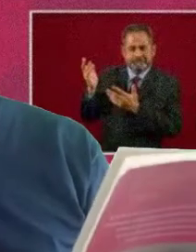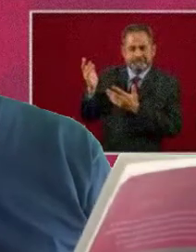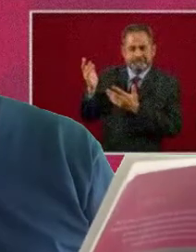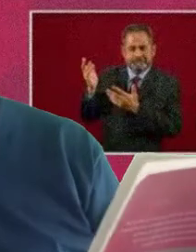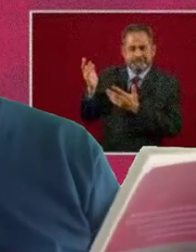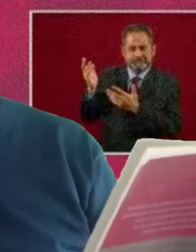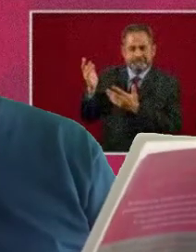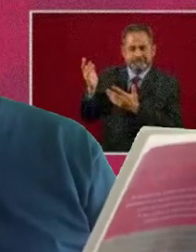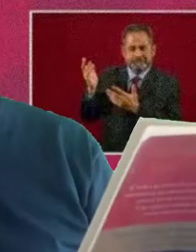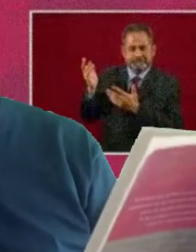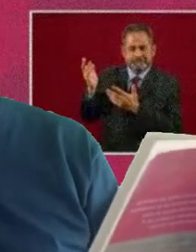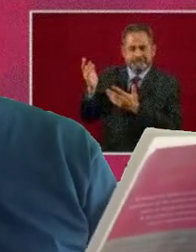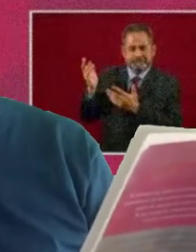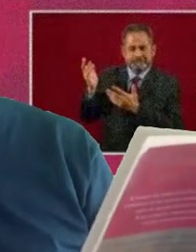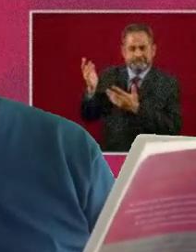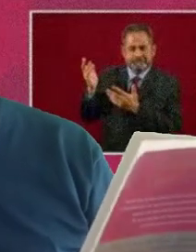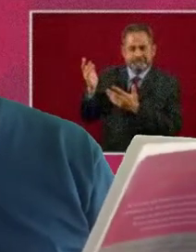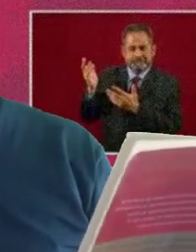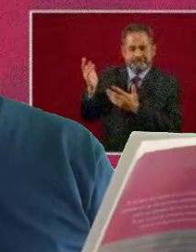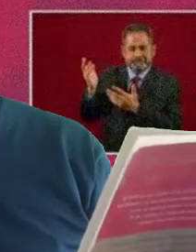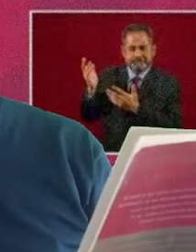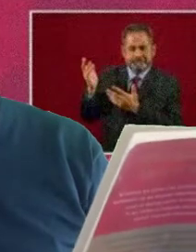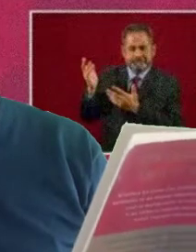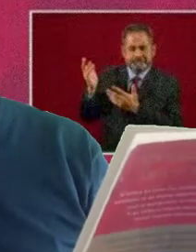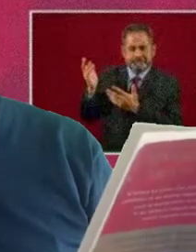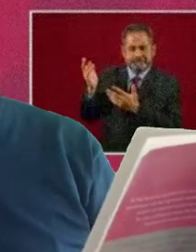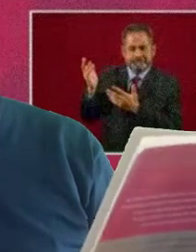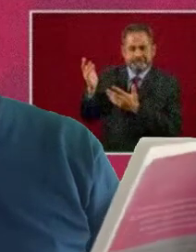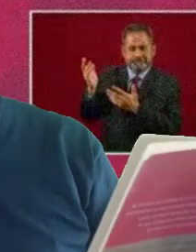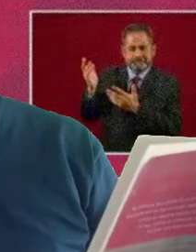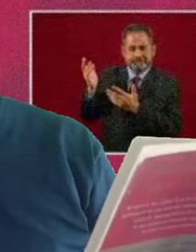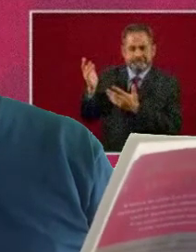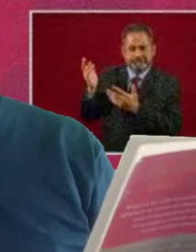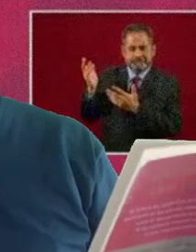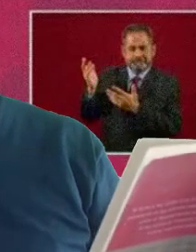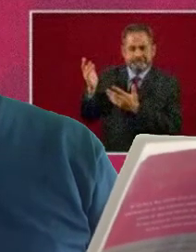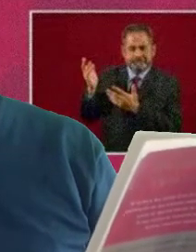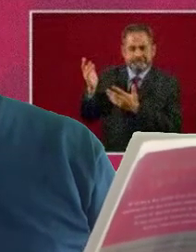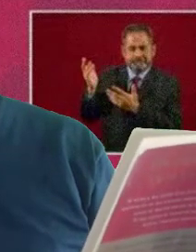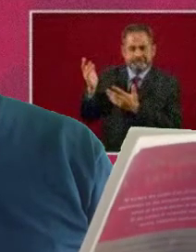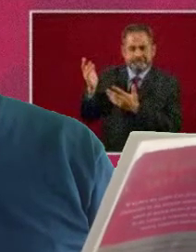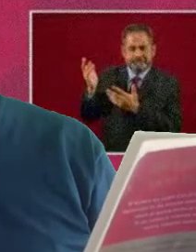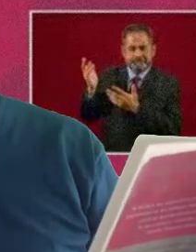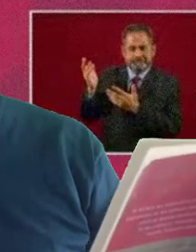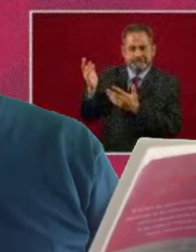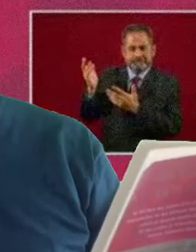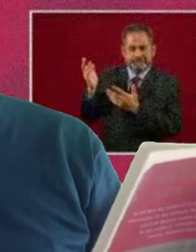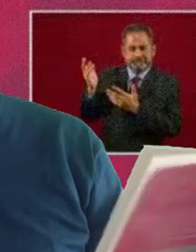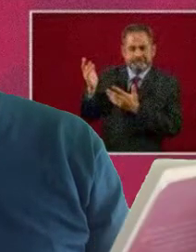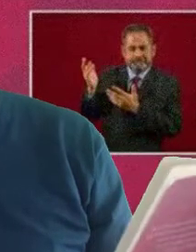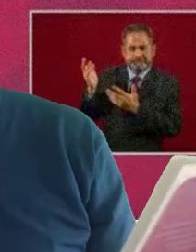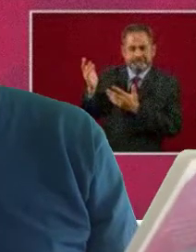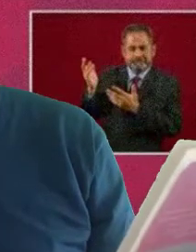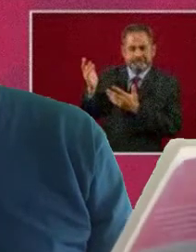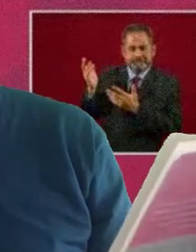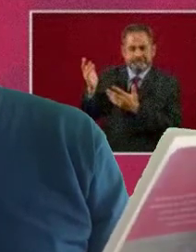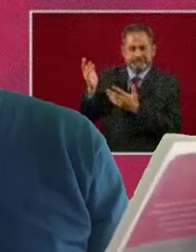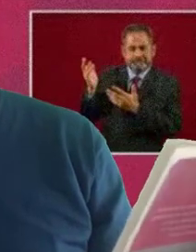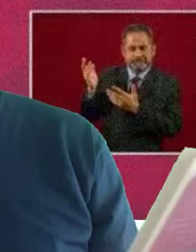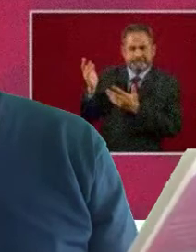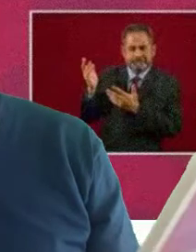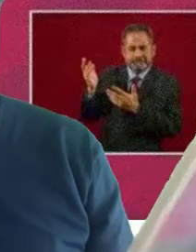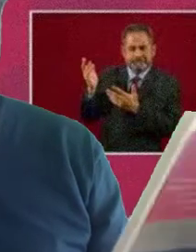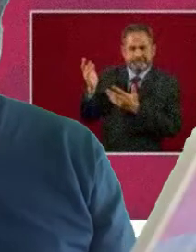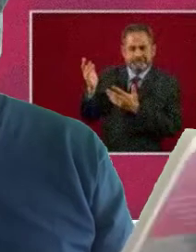un líder no hace daño es constructivo es alguien que sabe cómo hacer las cosas para crear un bien